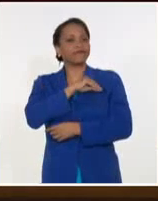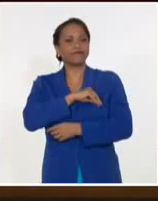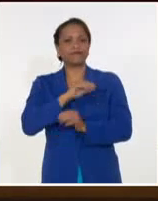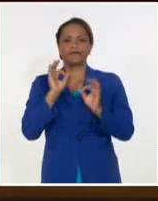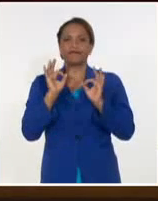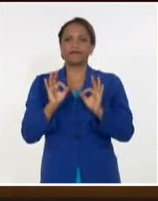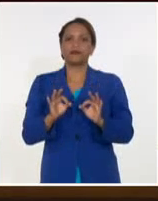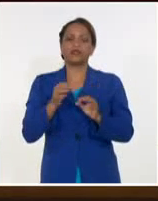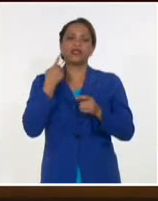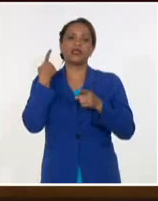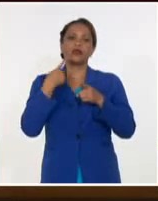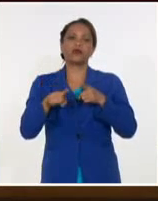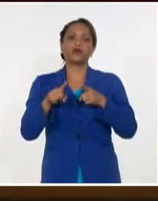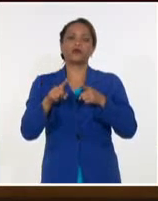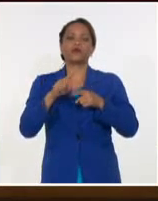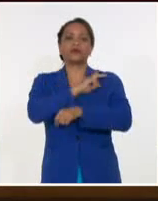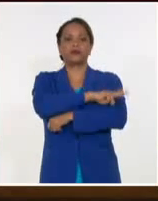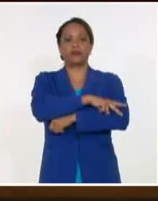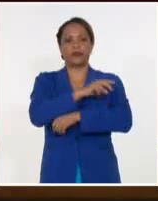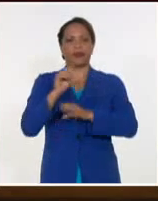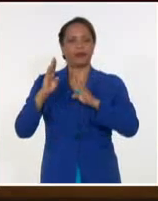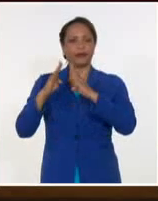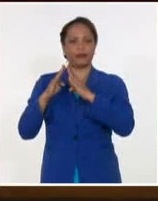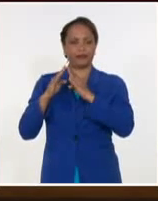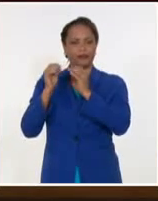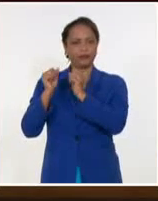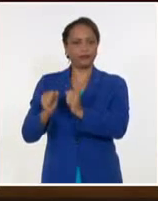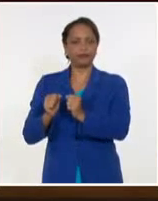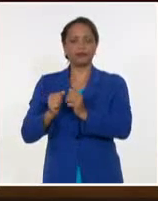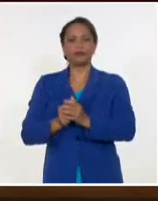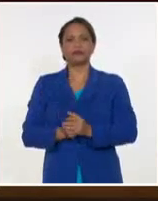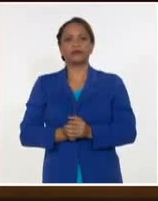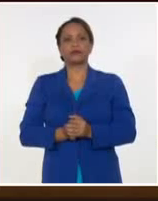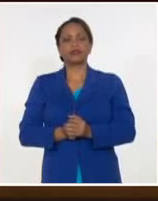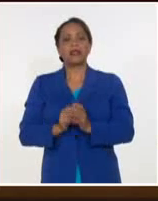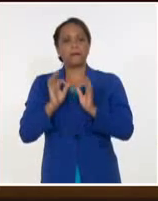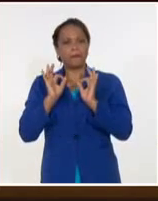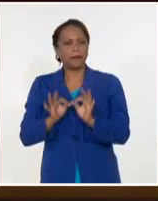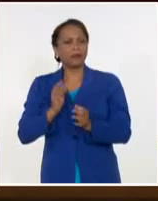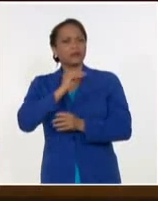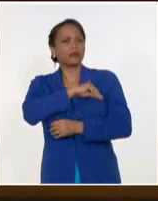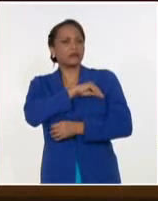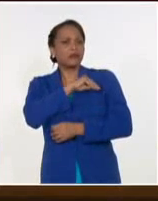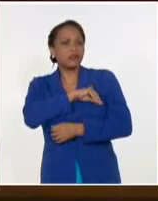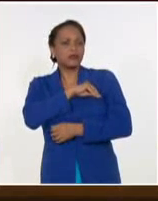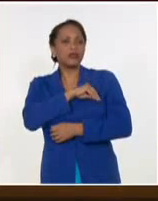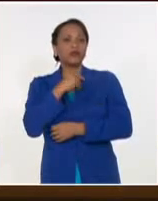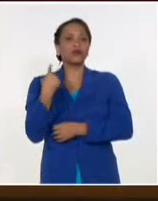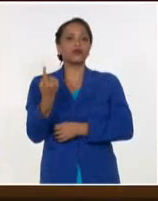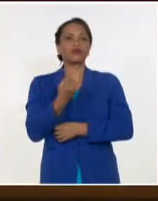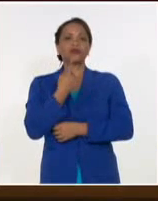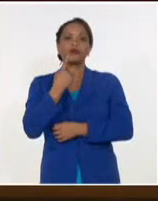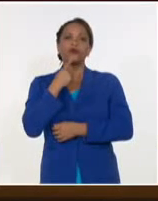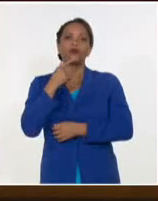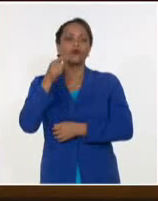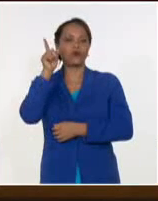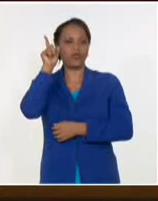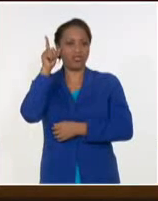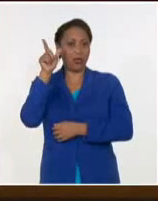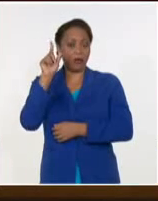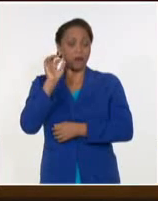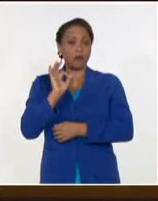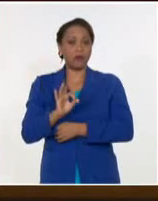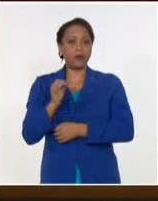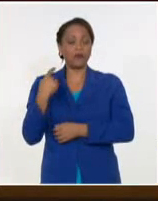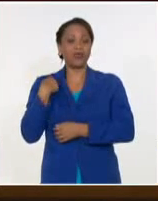viviendo lejos de Cuba. Es ese el sentimiento que ha animado todos los diálogos desde entonces hasta